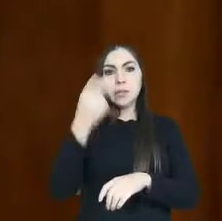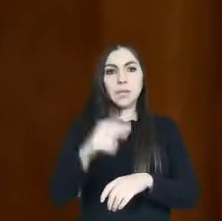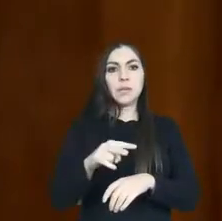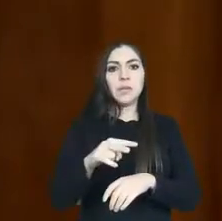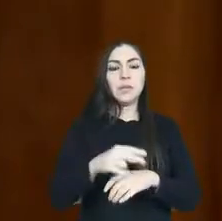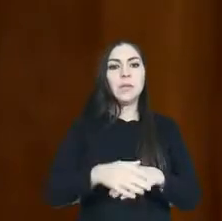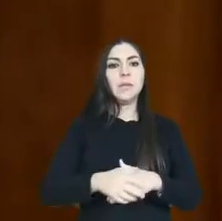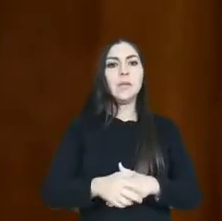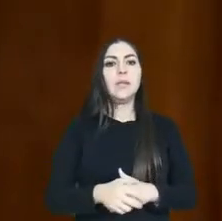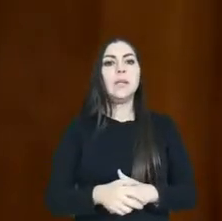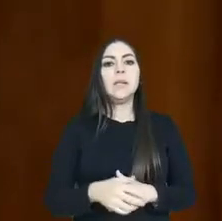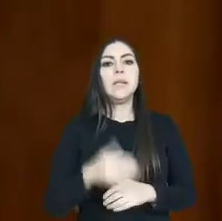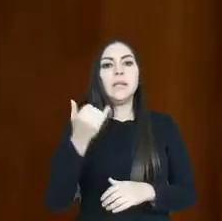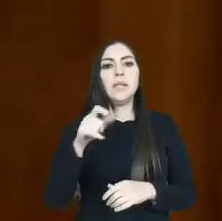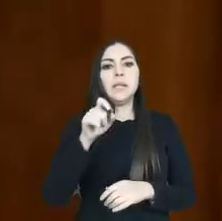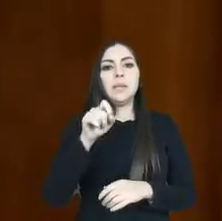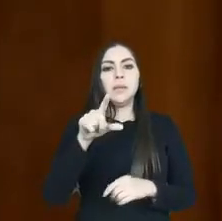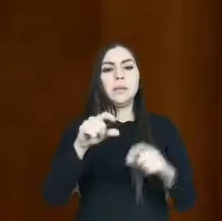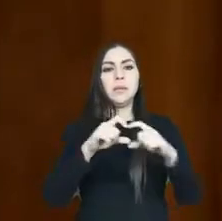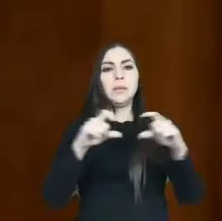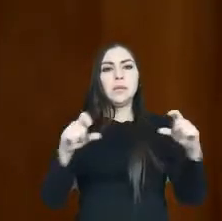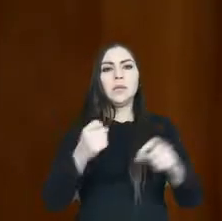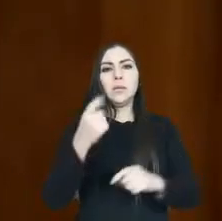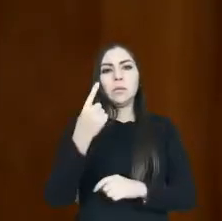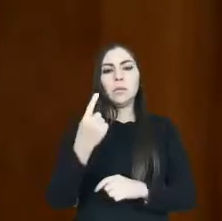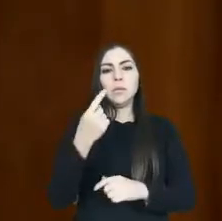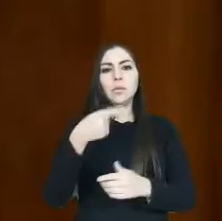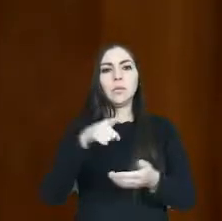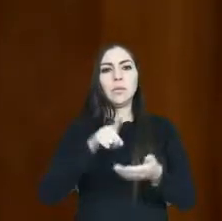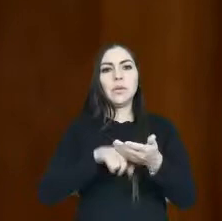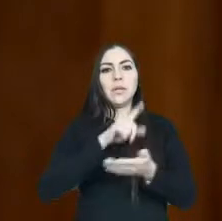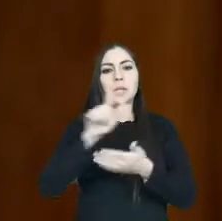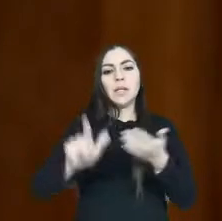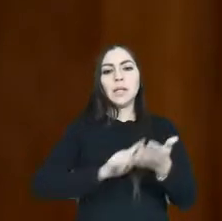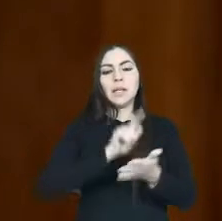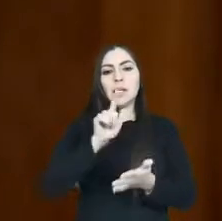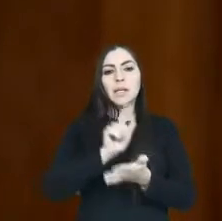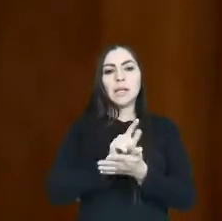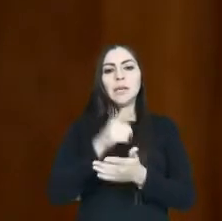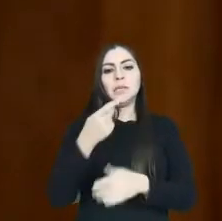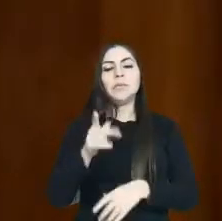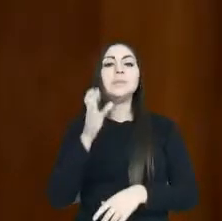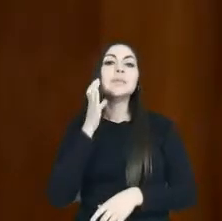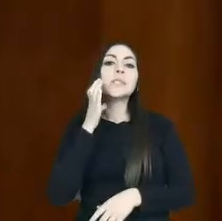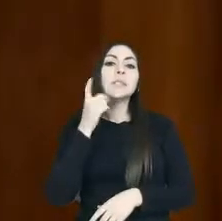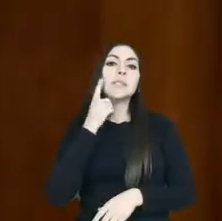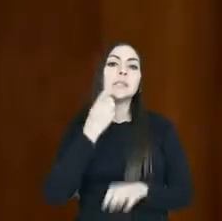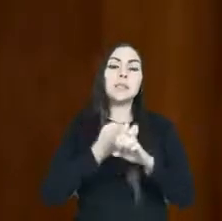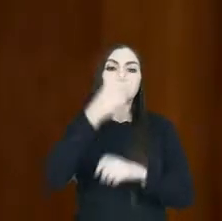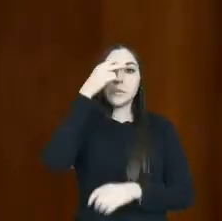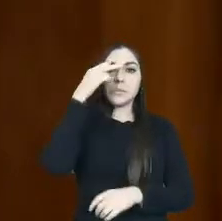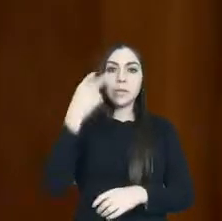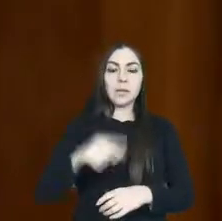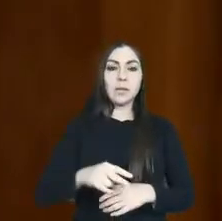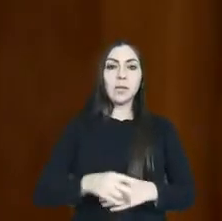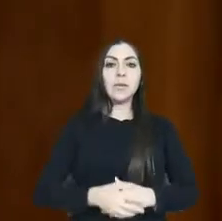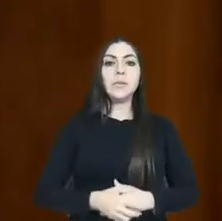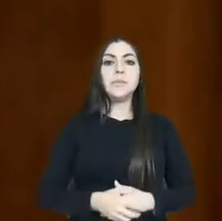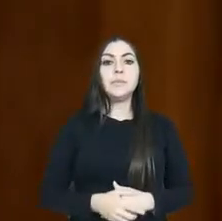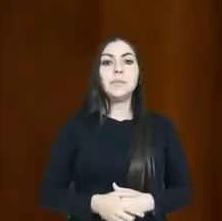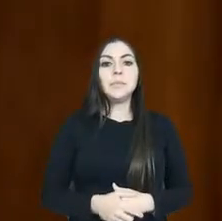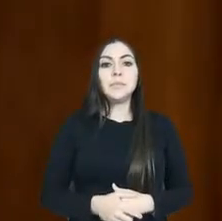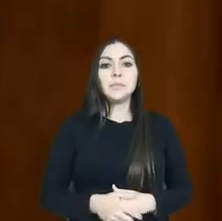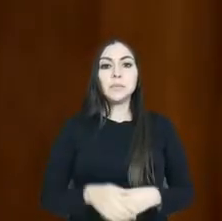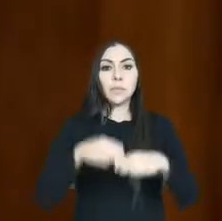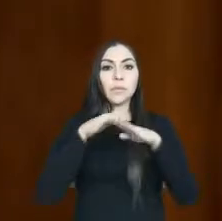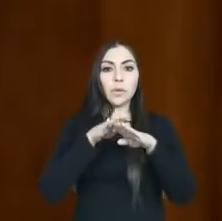de México y 28, fracción 1 de la Ley Orgánica del Poder Legislativo del Estado Libre y Soberano de México, con base en